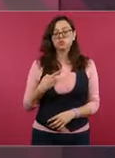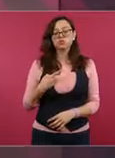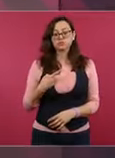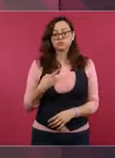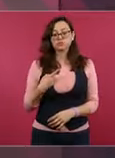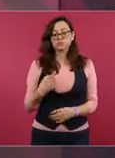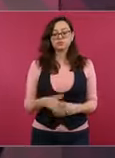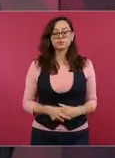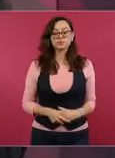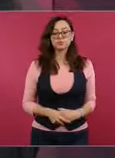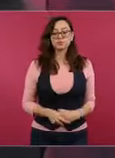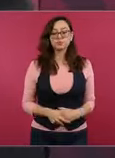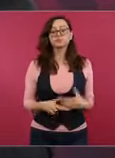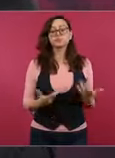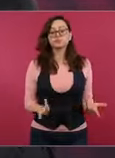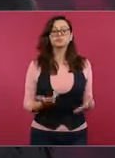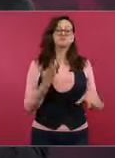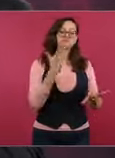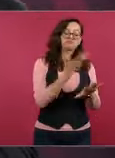caso específico con México,